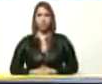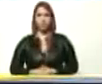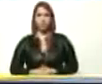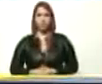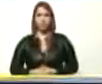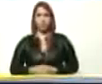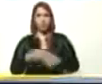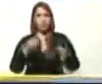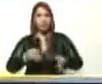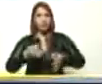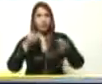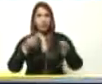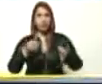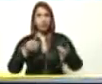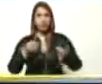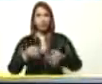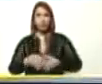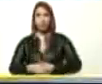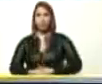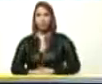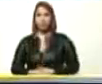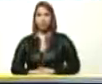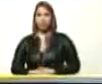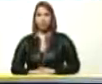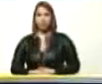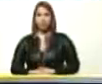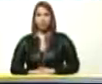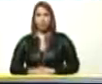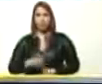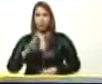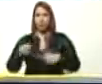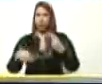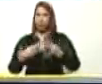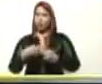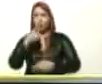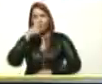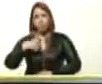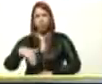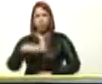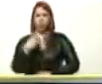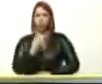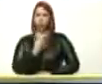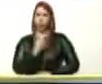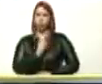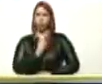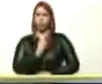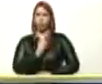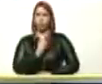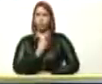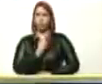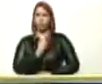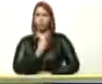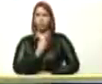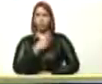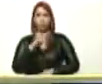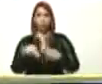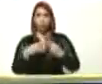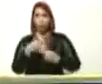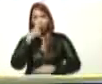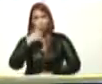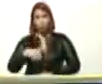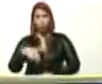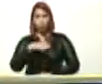siempre ha sido que nunca el pueblo esté solo que nunca el pueblo esté